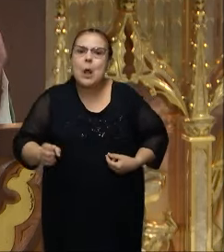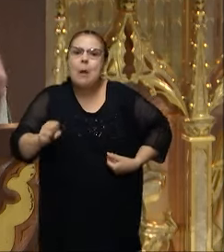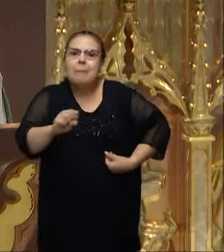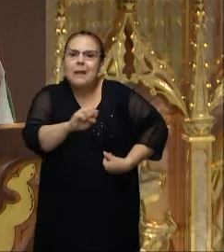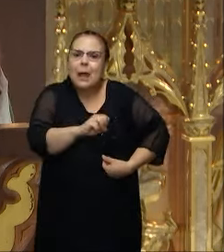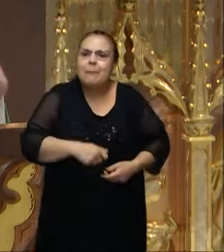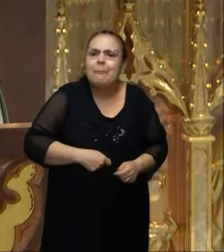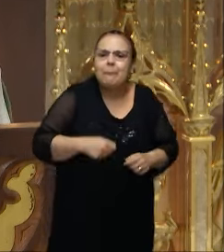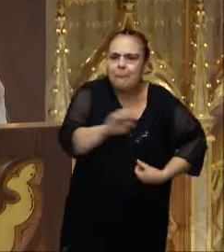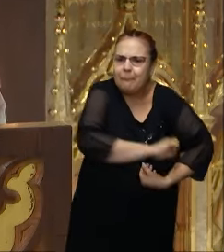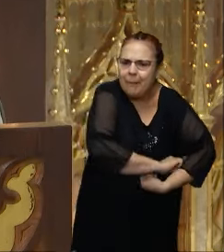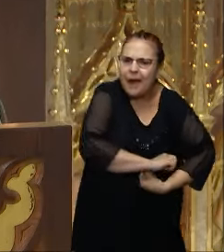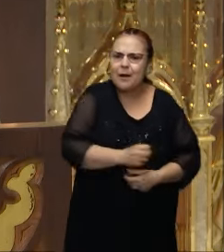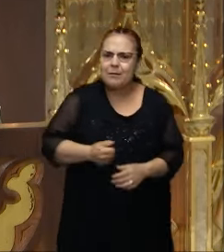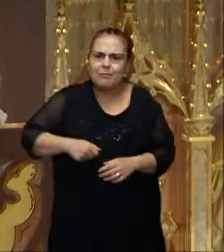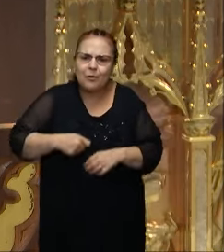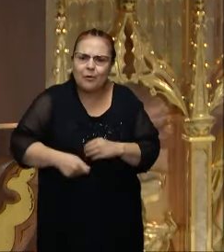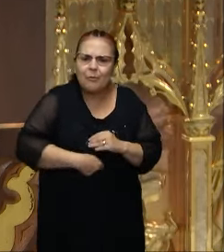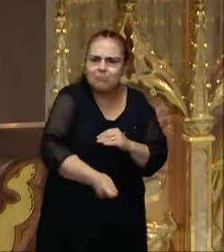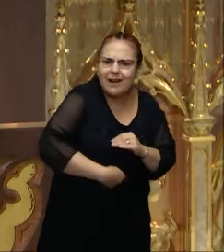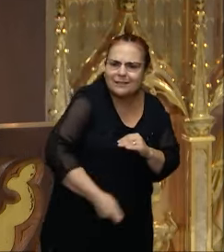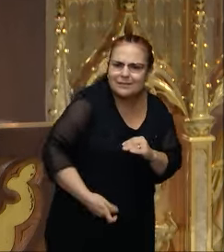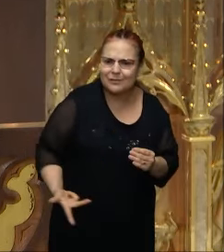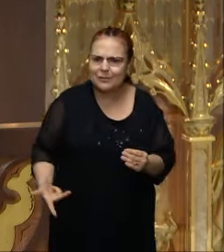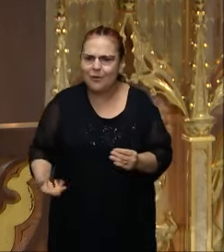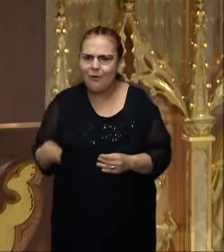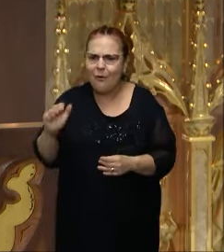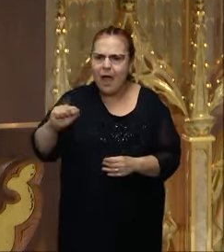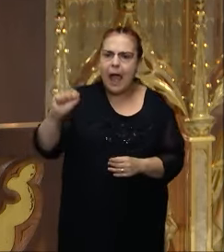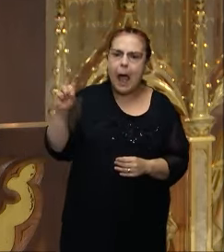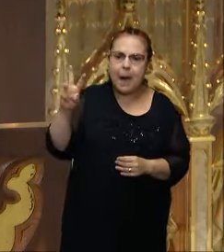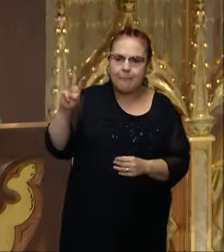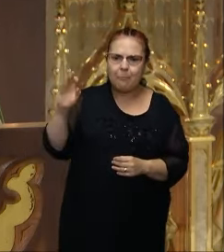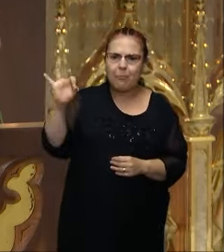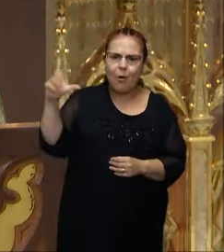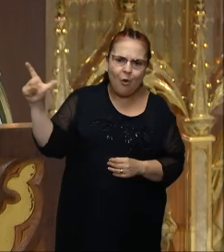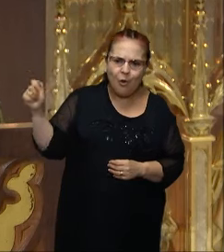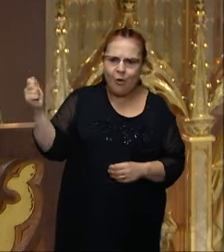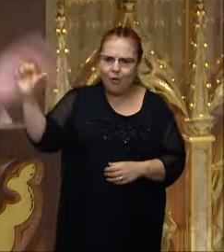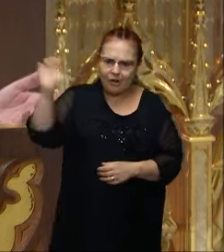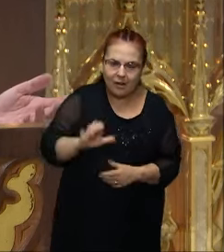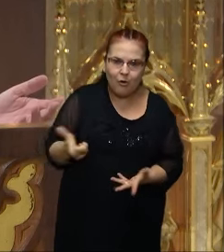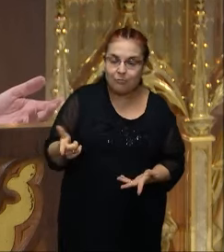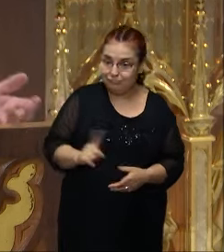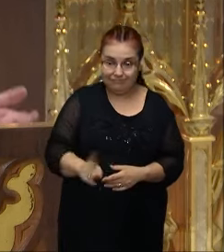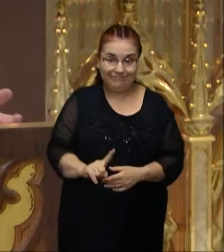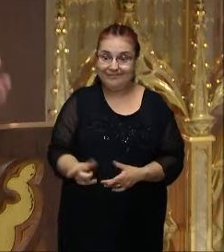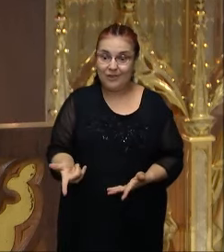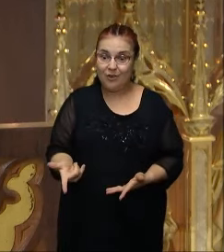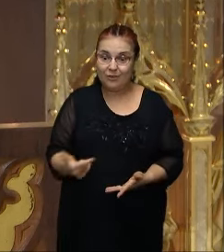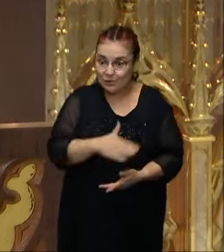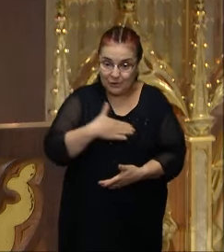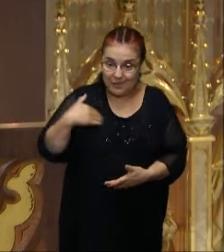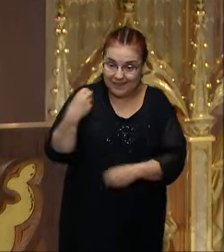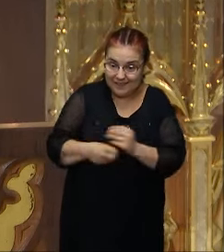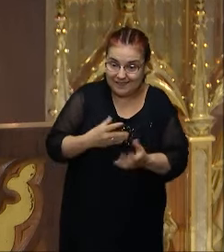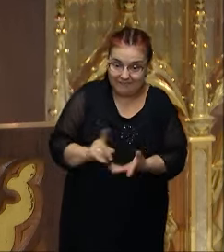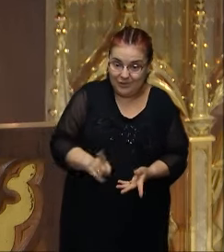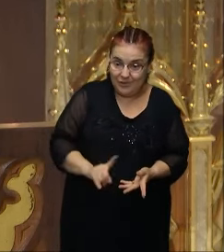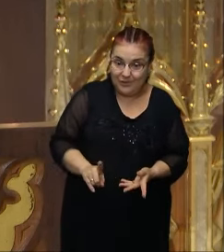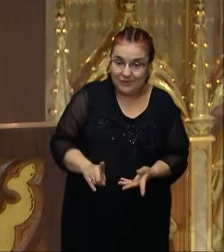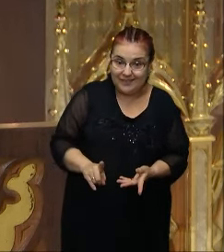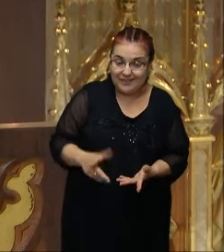Apolo plantó y Cristo cosechó. No, se trata de que a veces quieres ser tú el que coseche y el que haga todo. Y Dios te dice que no se